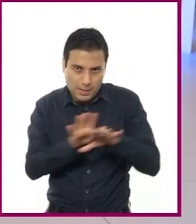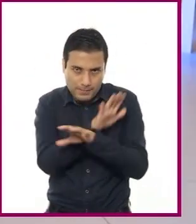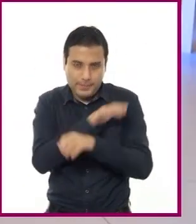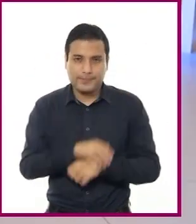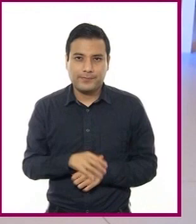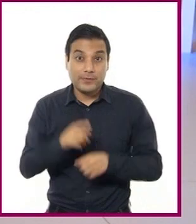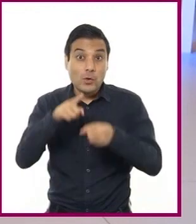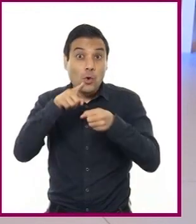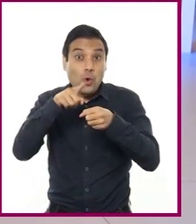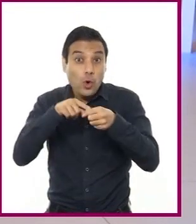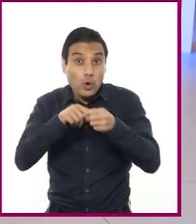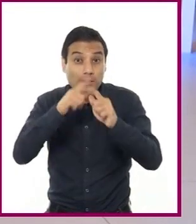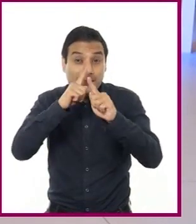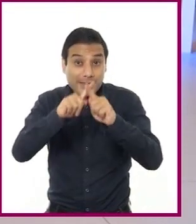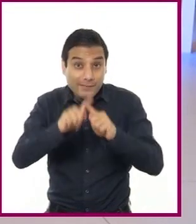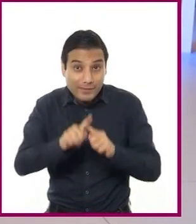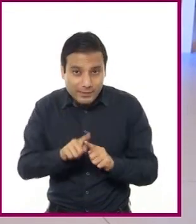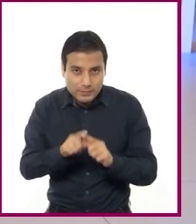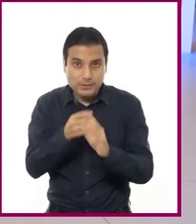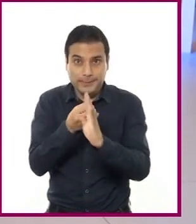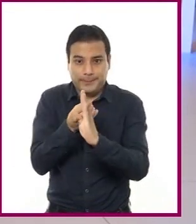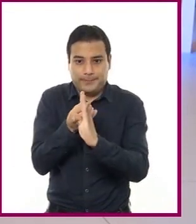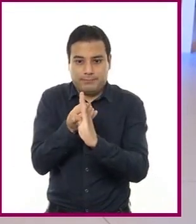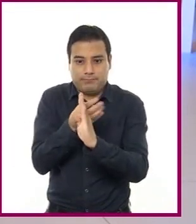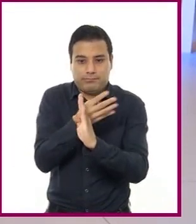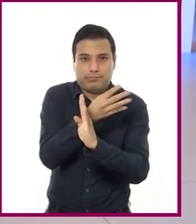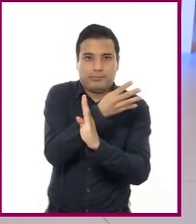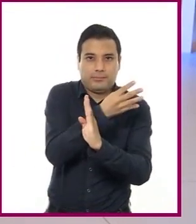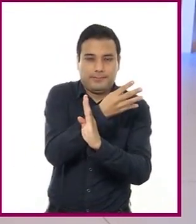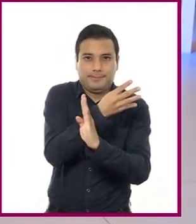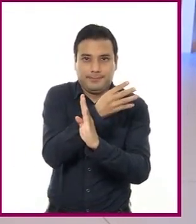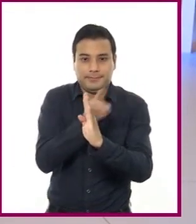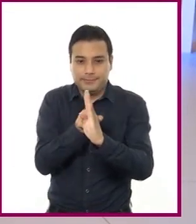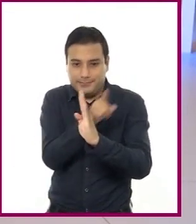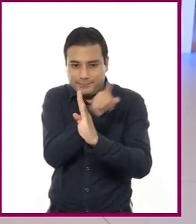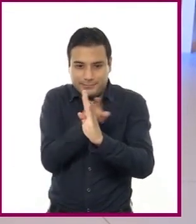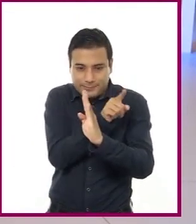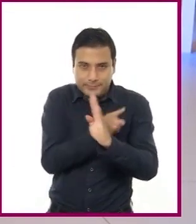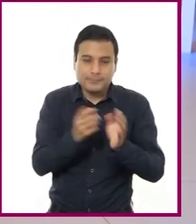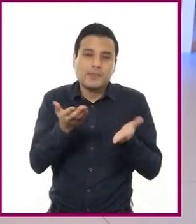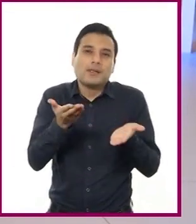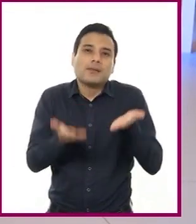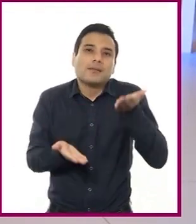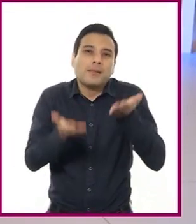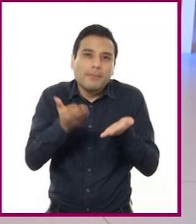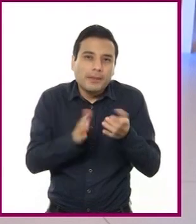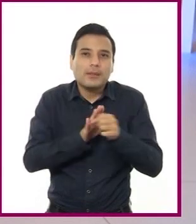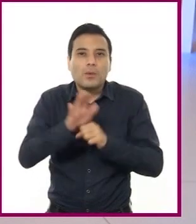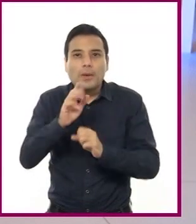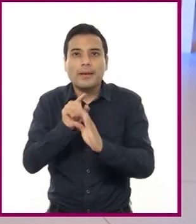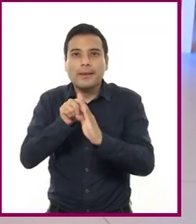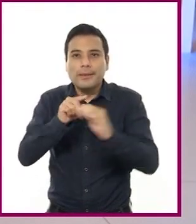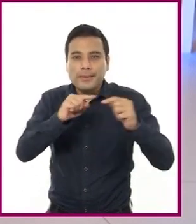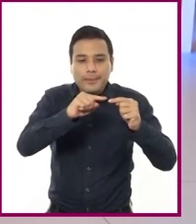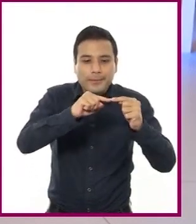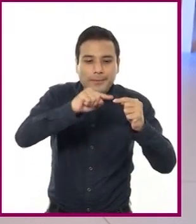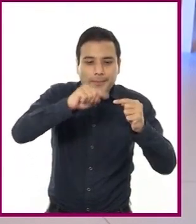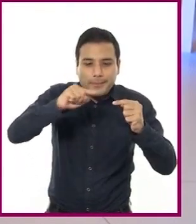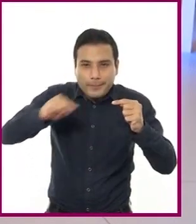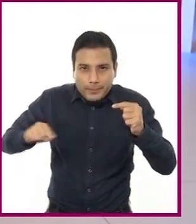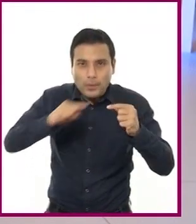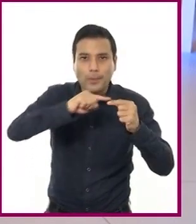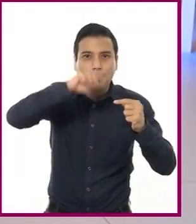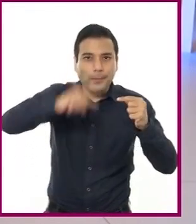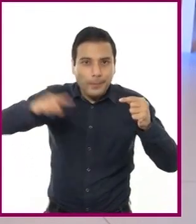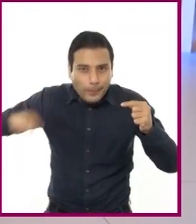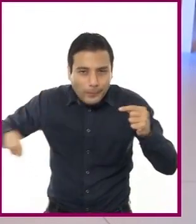ángulo diferente, el cual depende de su frecuencia o longitud de onda. Así es. La frecuencia y la longitud